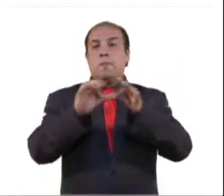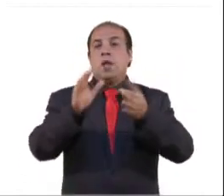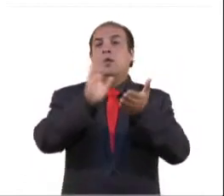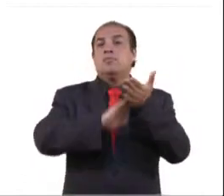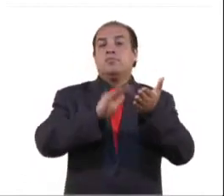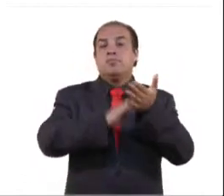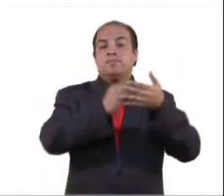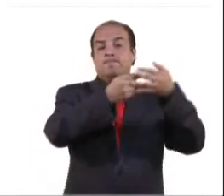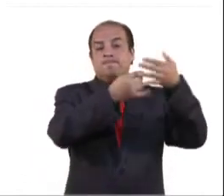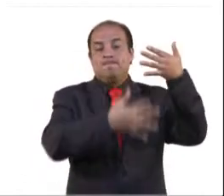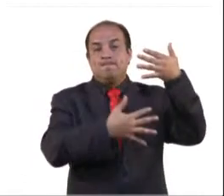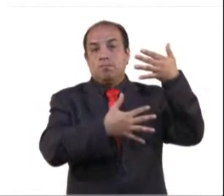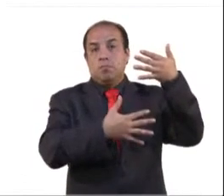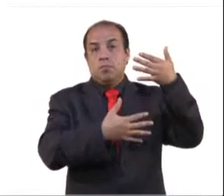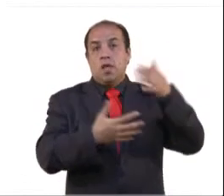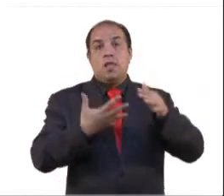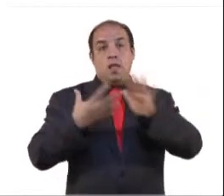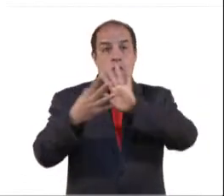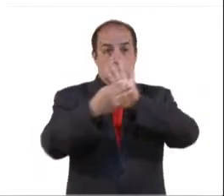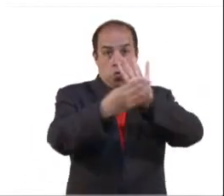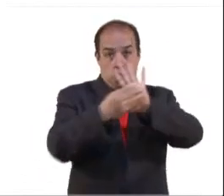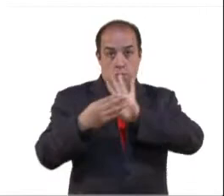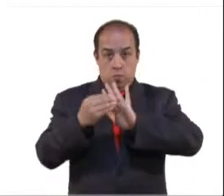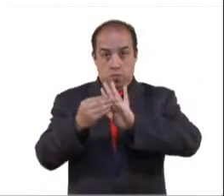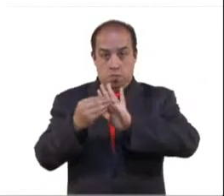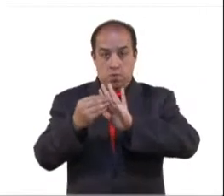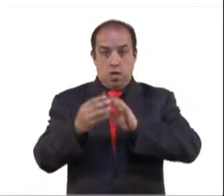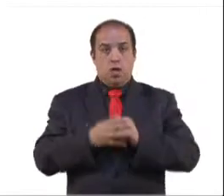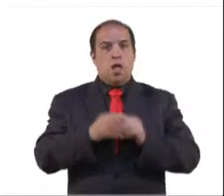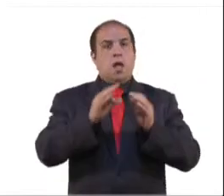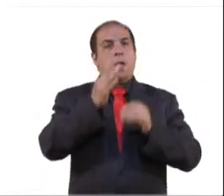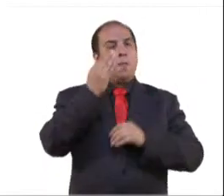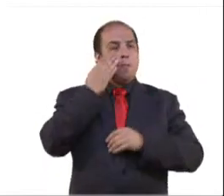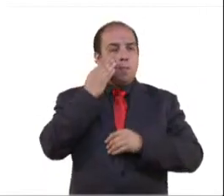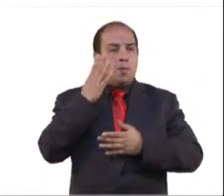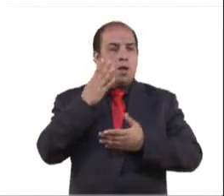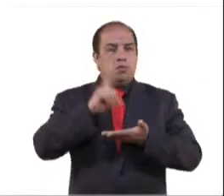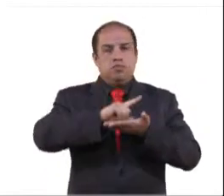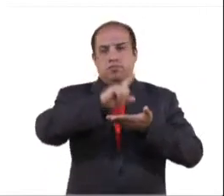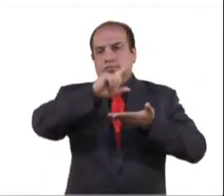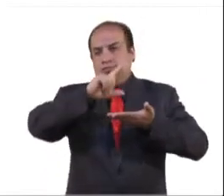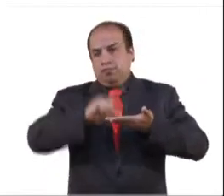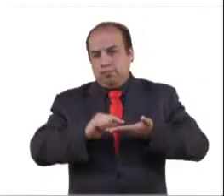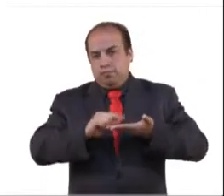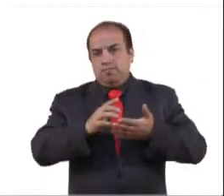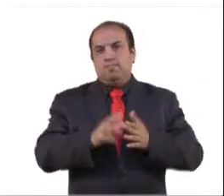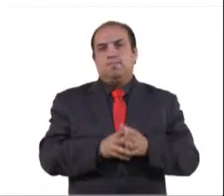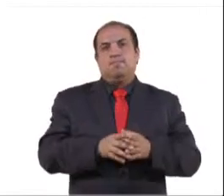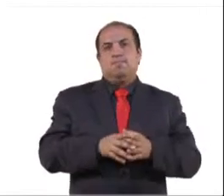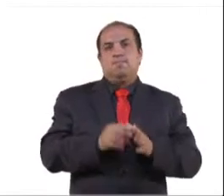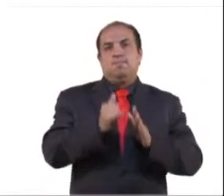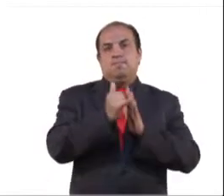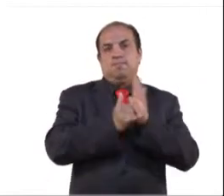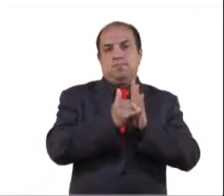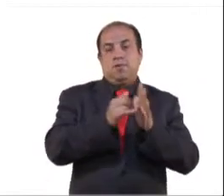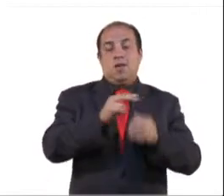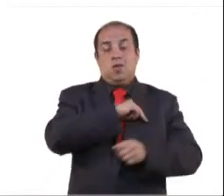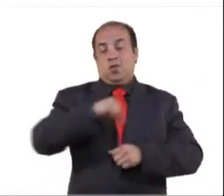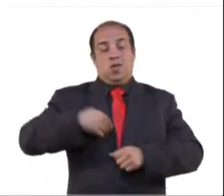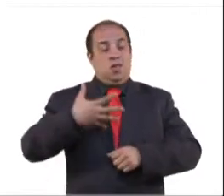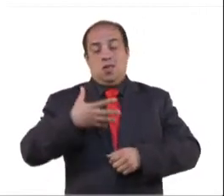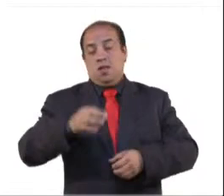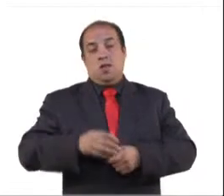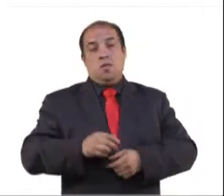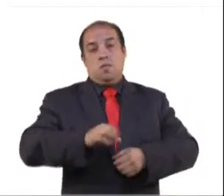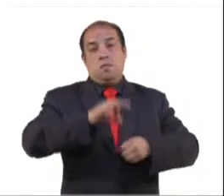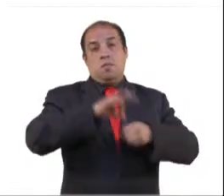esto se reproduzca en las redes sociales. Como ustedes saben, nosotros en el gobierno federal no tenemos inversión en publicidad,